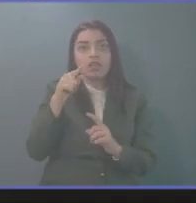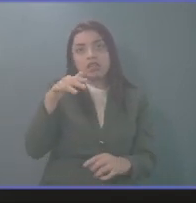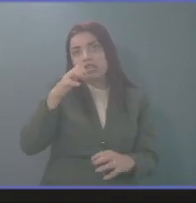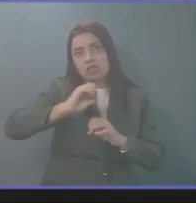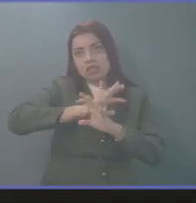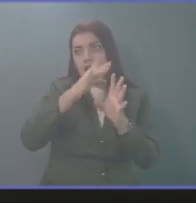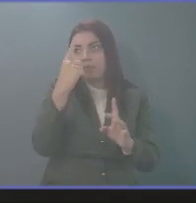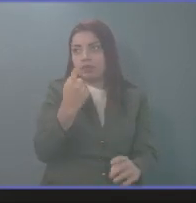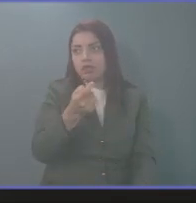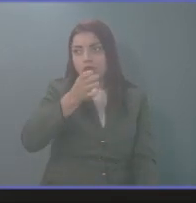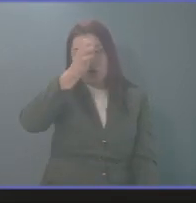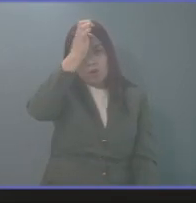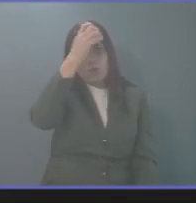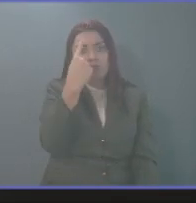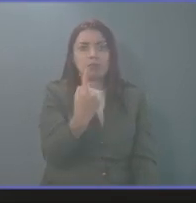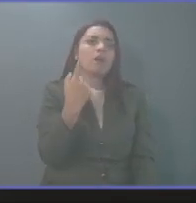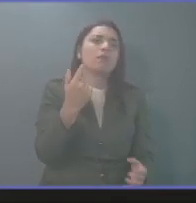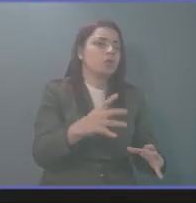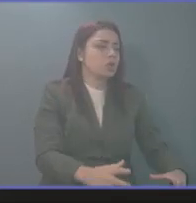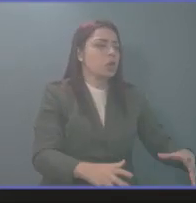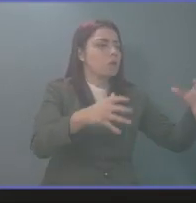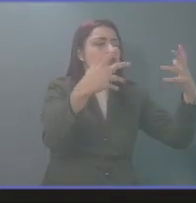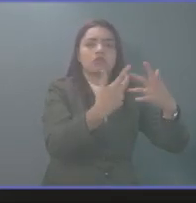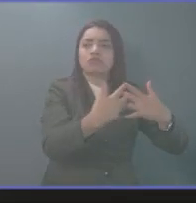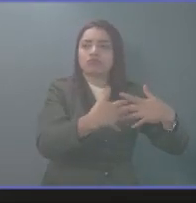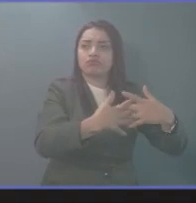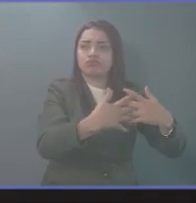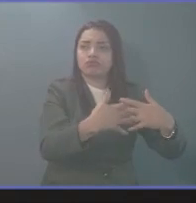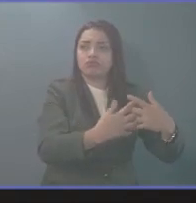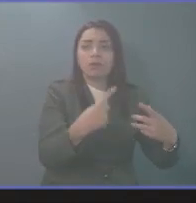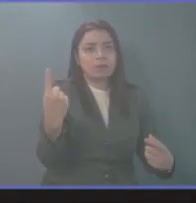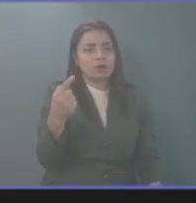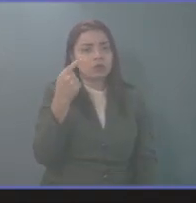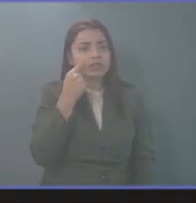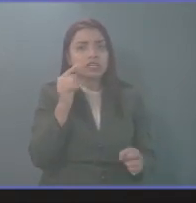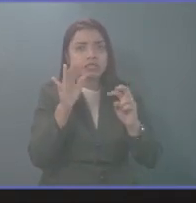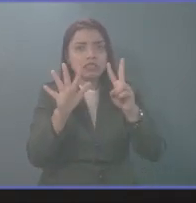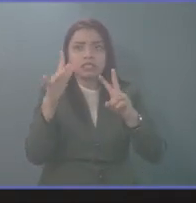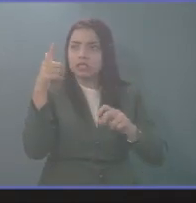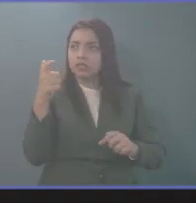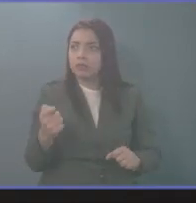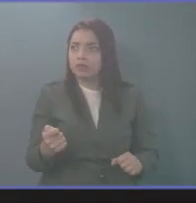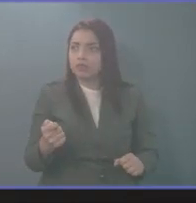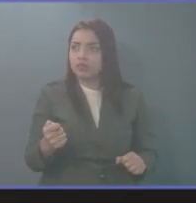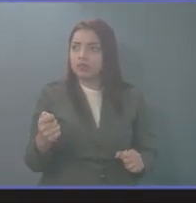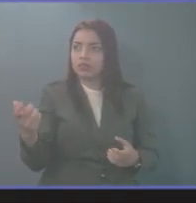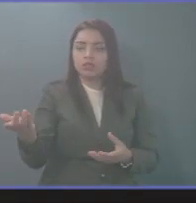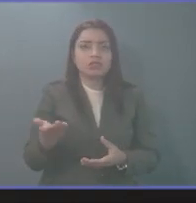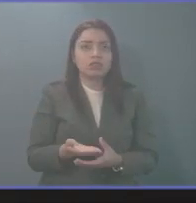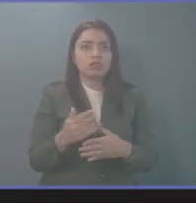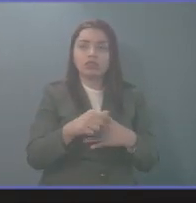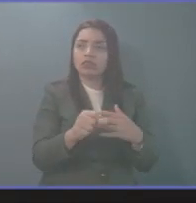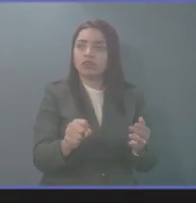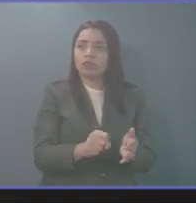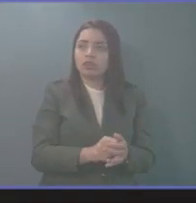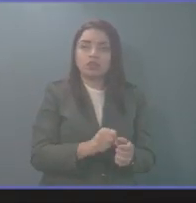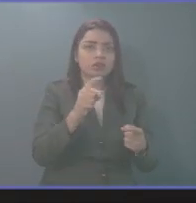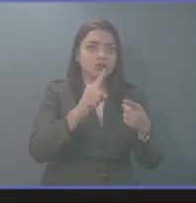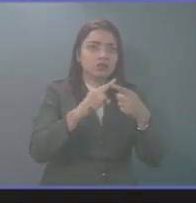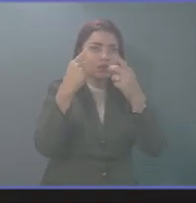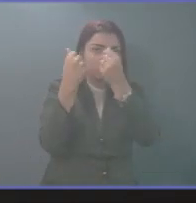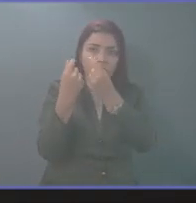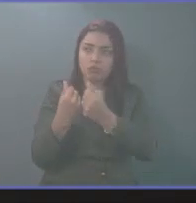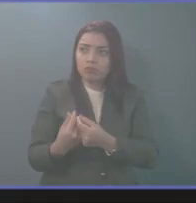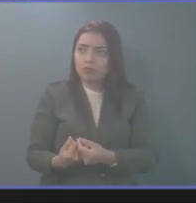Aquí es evidente que sí es cierto, la planta no ha tenido el mantenimiento, pero usted en 7 meses ya nos hizo llegar acá a la Asamblea Legislativa un